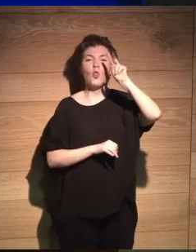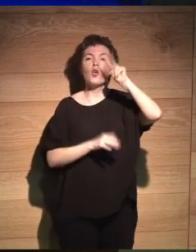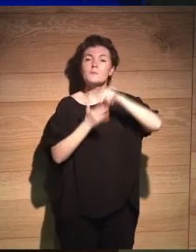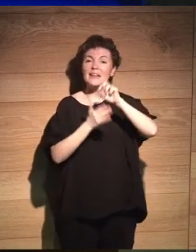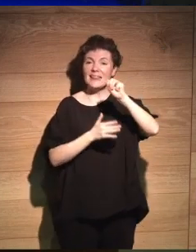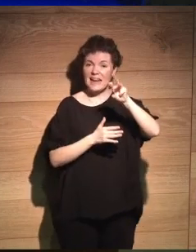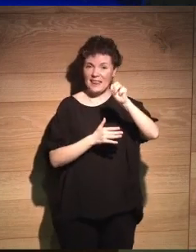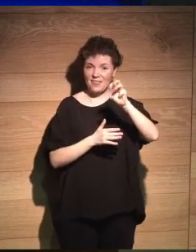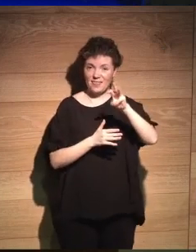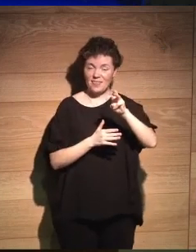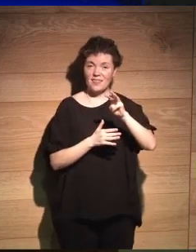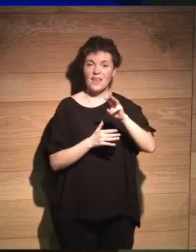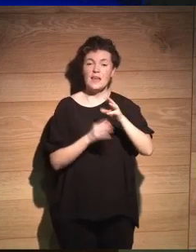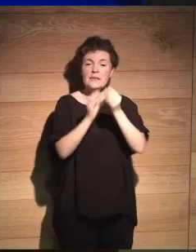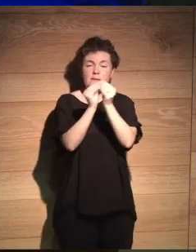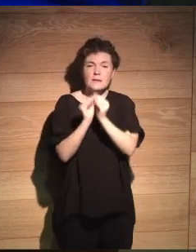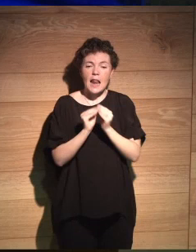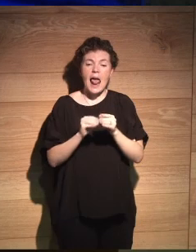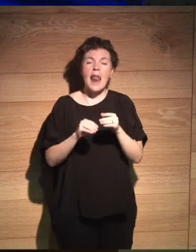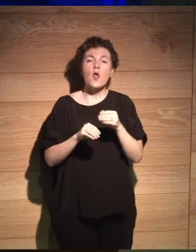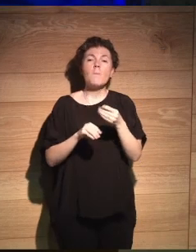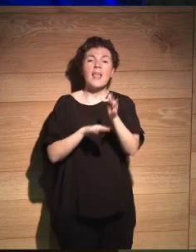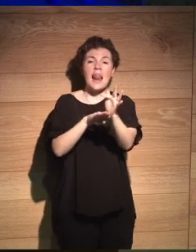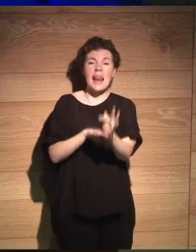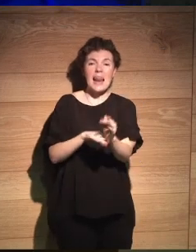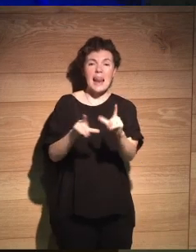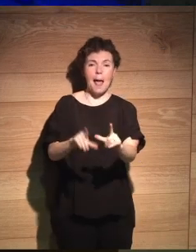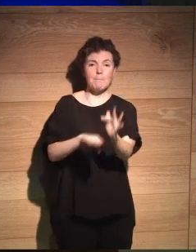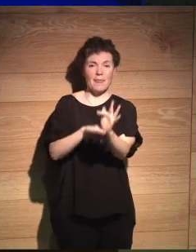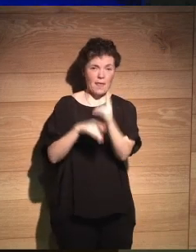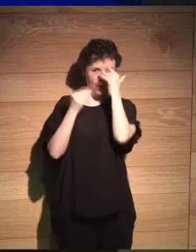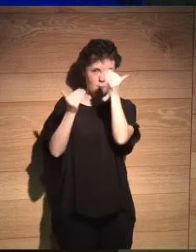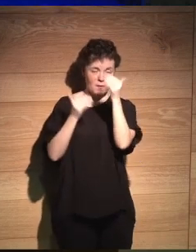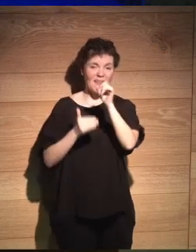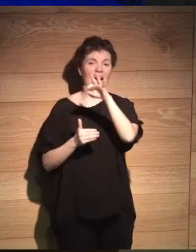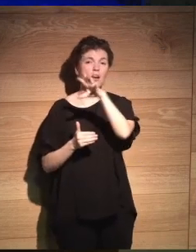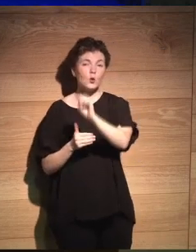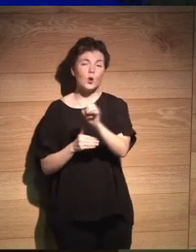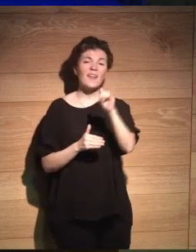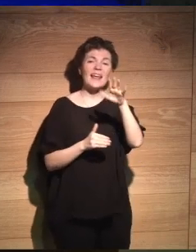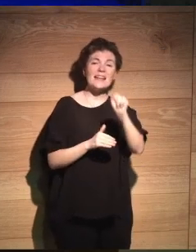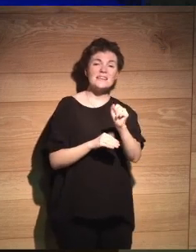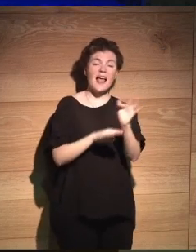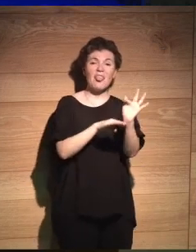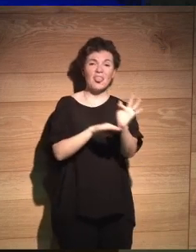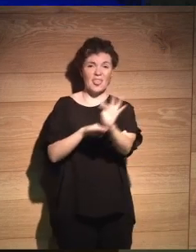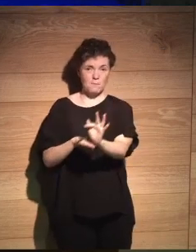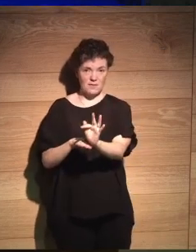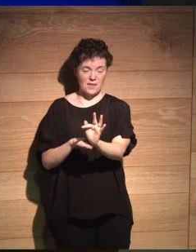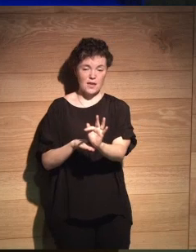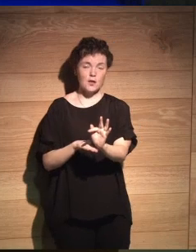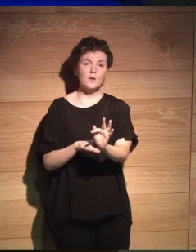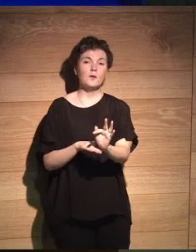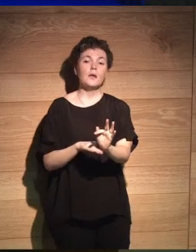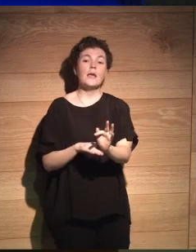2013, después de restaurar la lápida conmemorativa de Arturo y de Ilsa en el cementerio y pagado